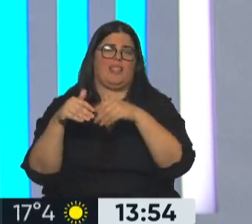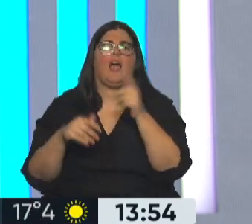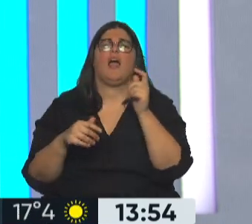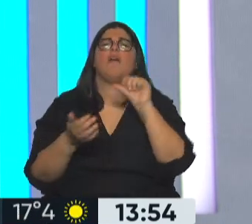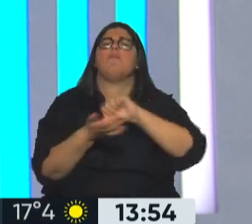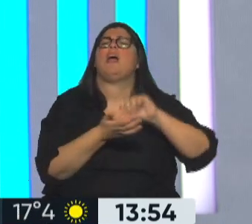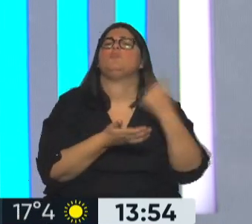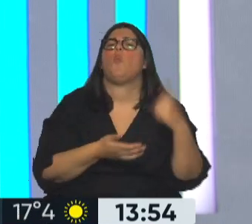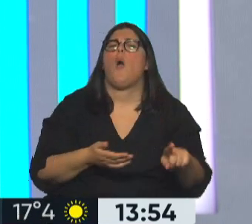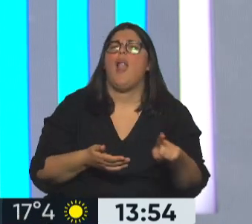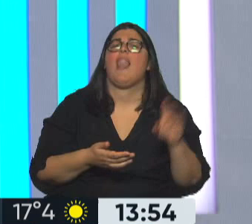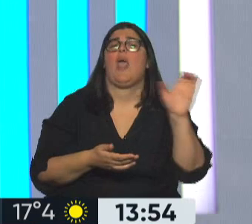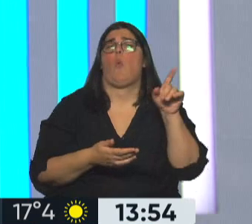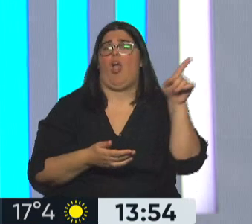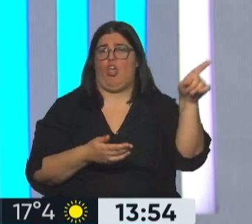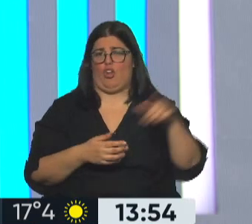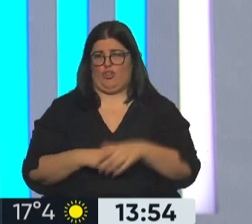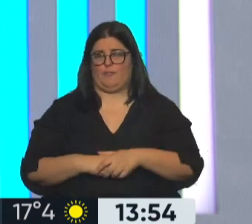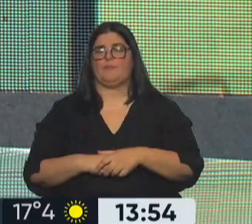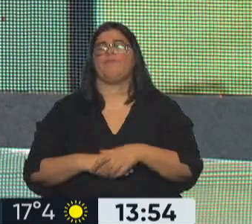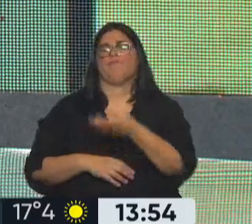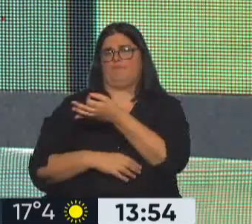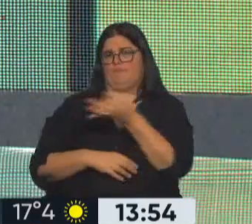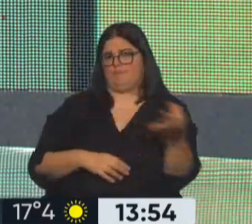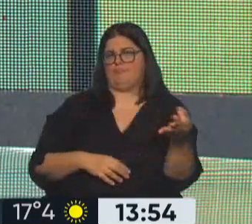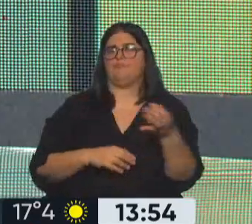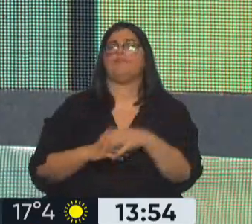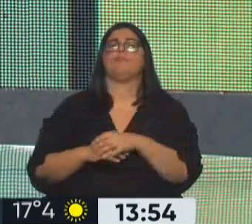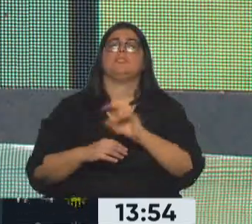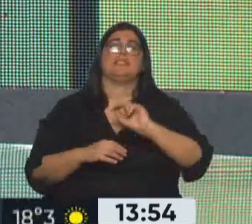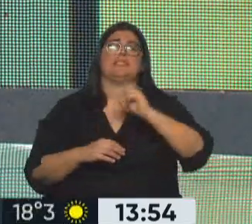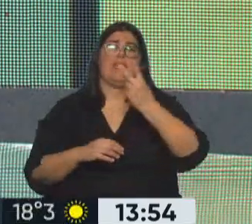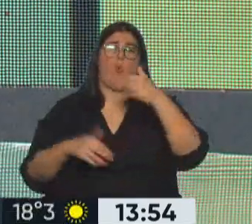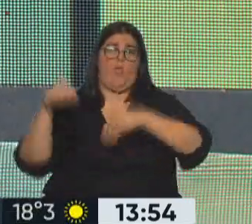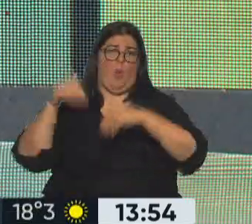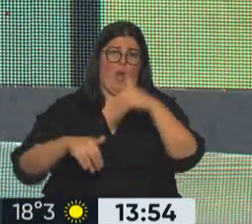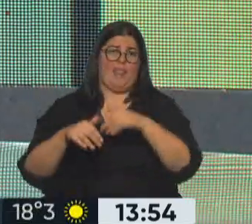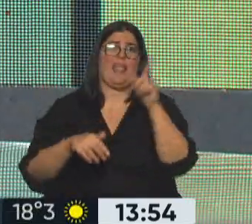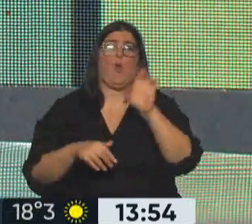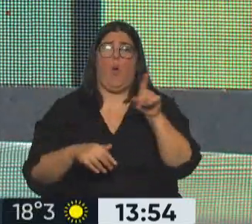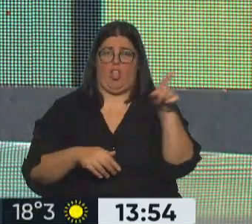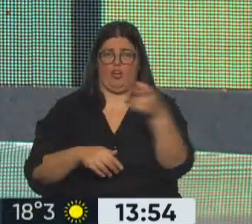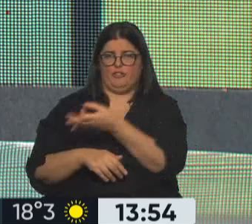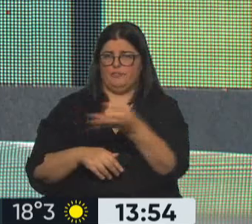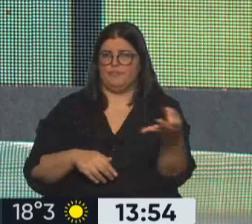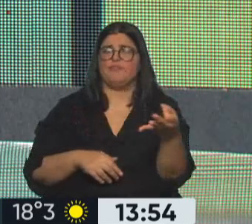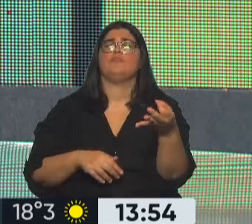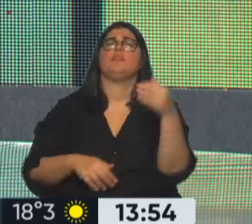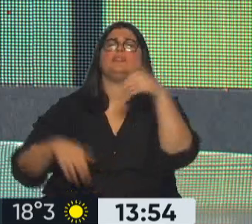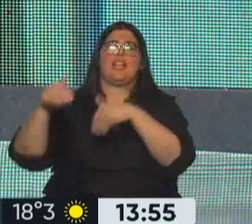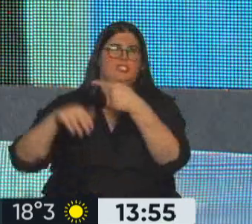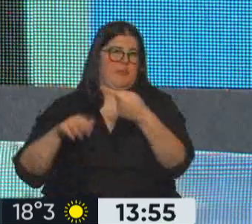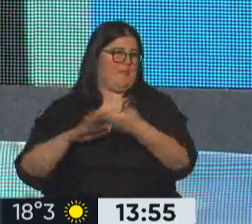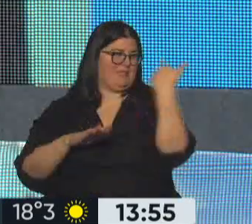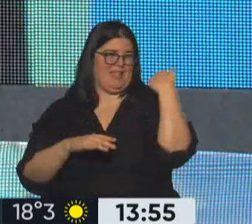hablando de las elecciones en Ecuador, Eber. A ver. Sí, así es. Segunda vuelta finalmente en Ecuador. Hablamos de estas elecciones la semana pasada.